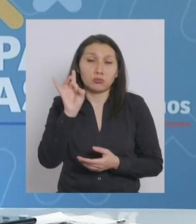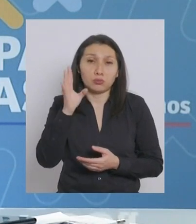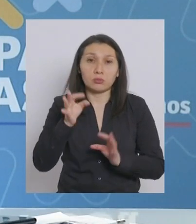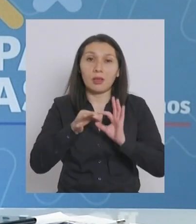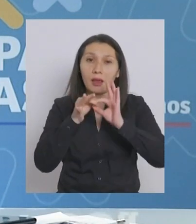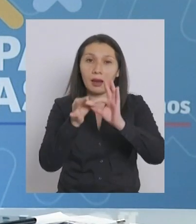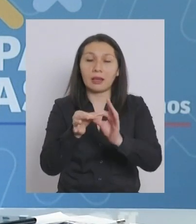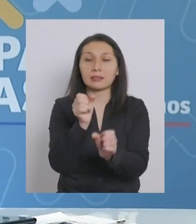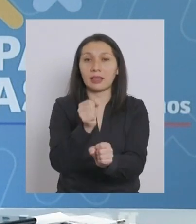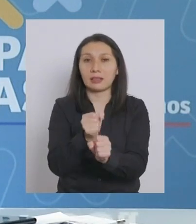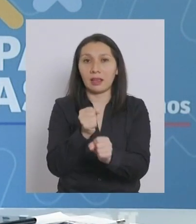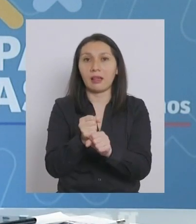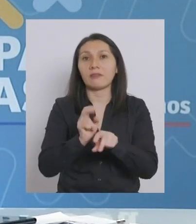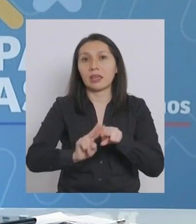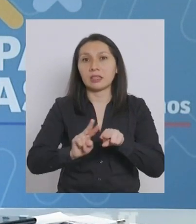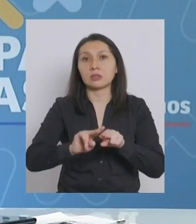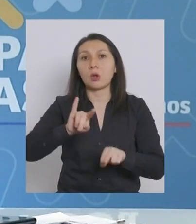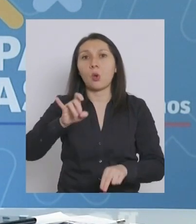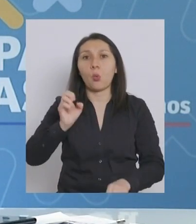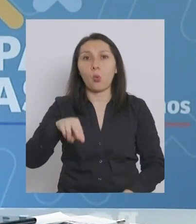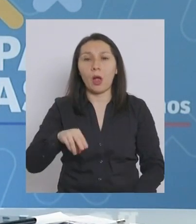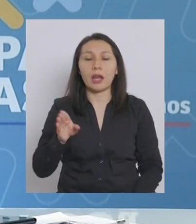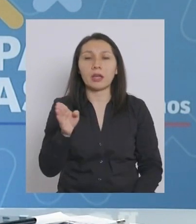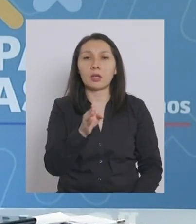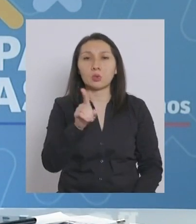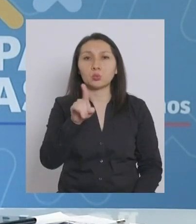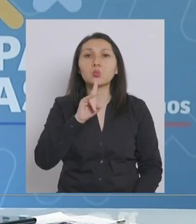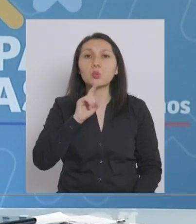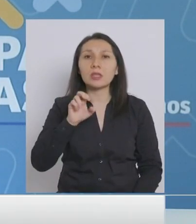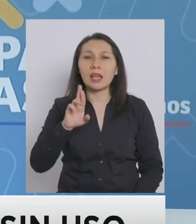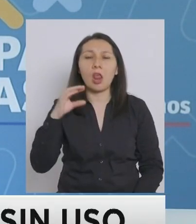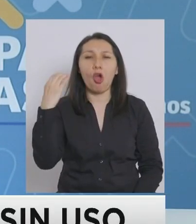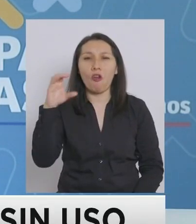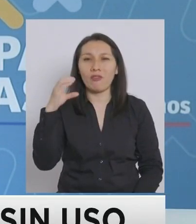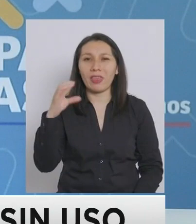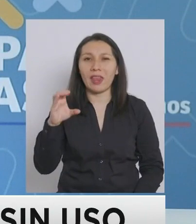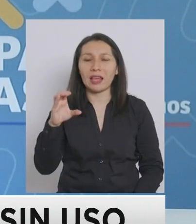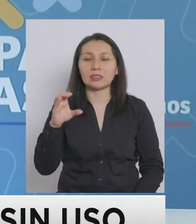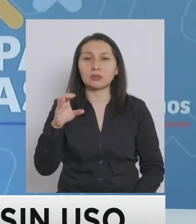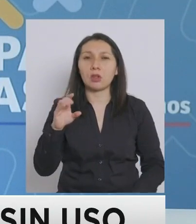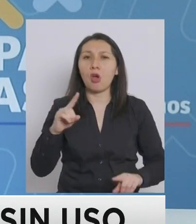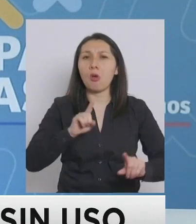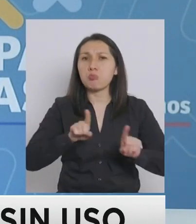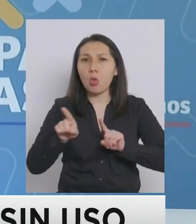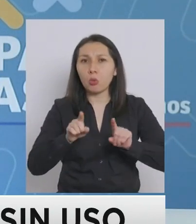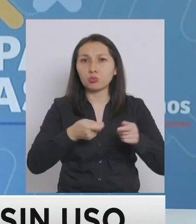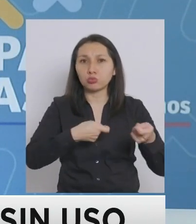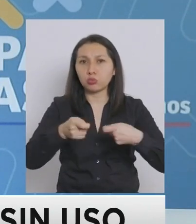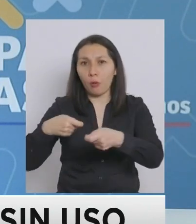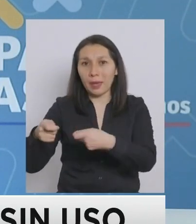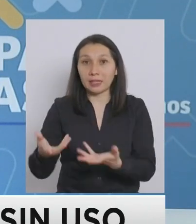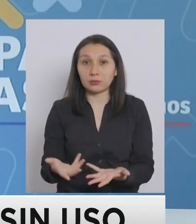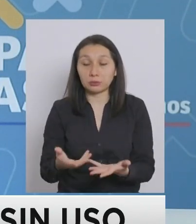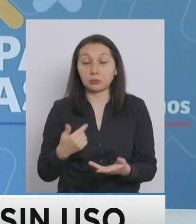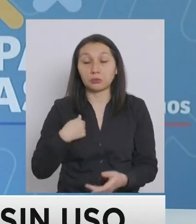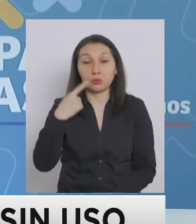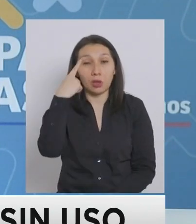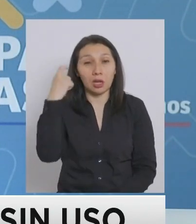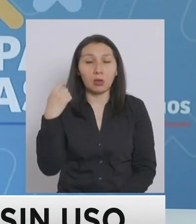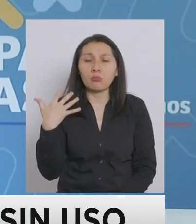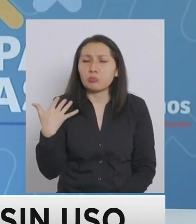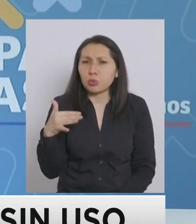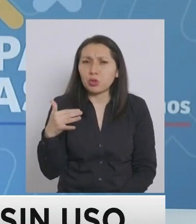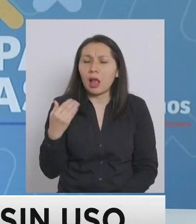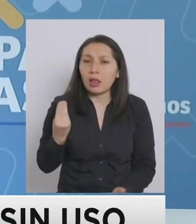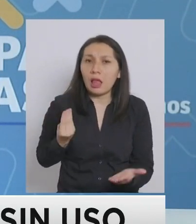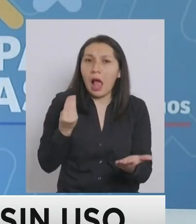el trabajo que hizo y que ha hecho don Juan Sutil y de la Confederación para la Producción y el Comercio. Creo que es muy importante